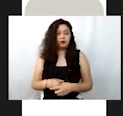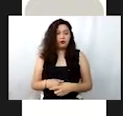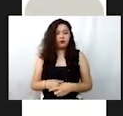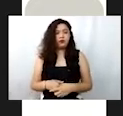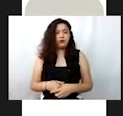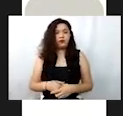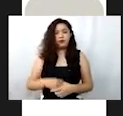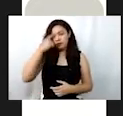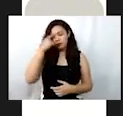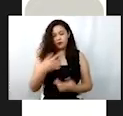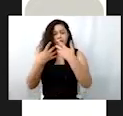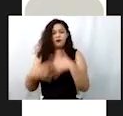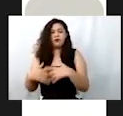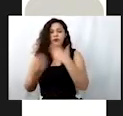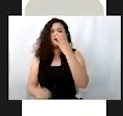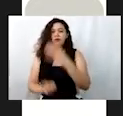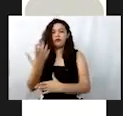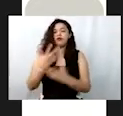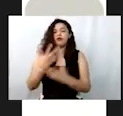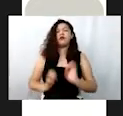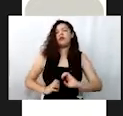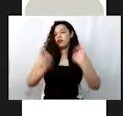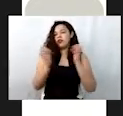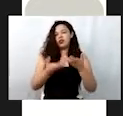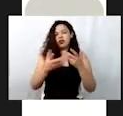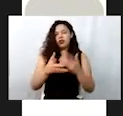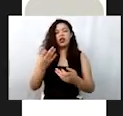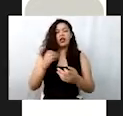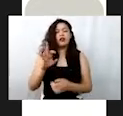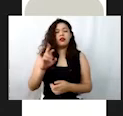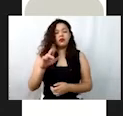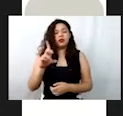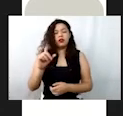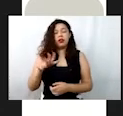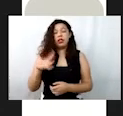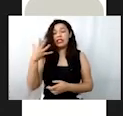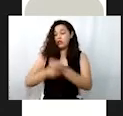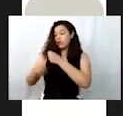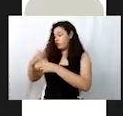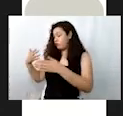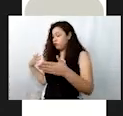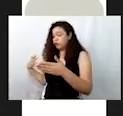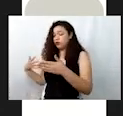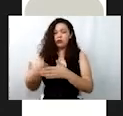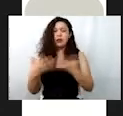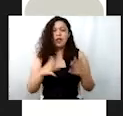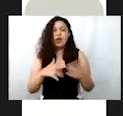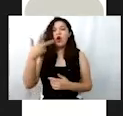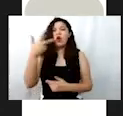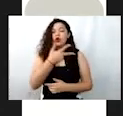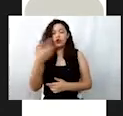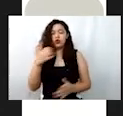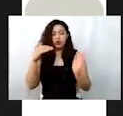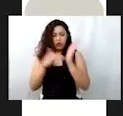Respecto a la industria, innovación e infraestructura, Iberdrola ha invertido en los últimos 5 años más de 800 millones de euros